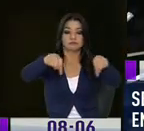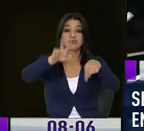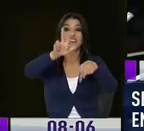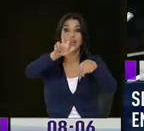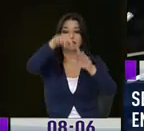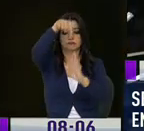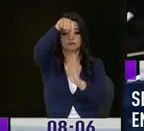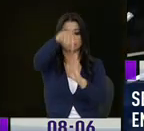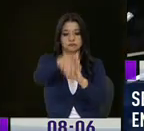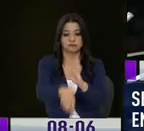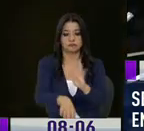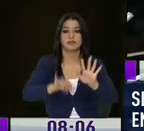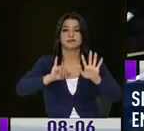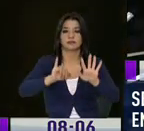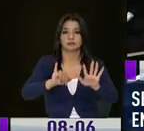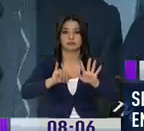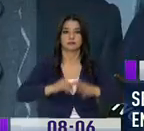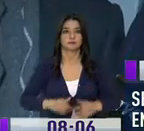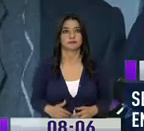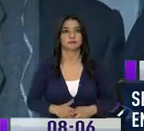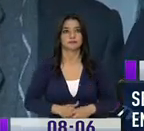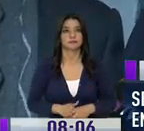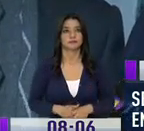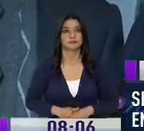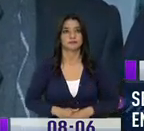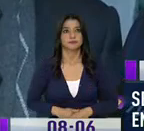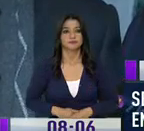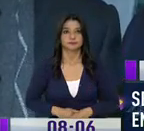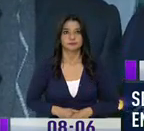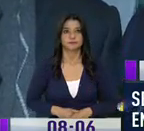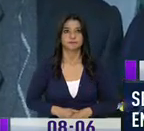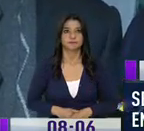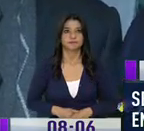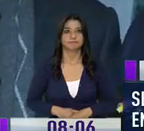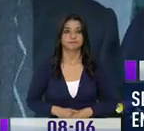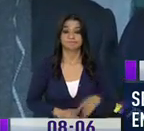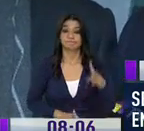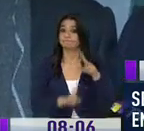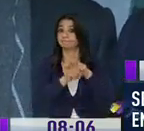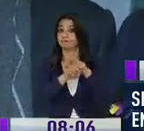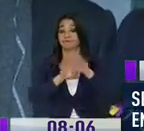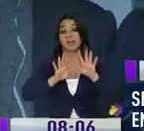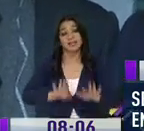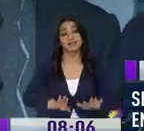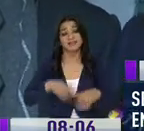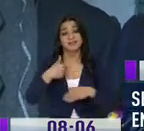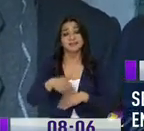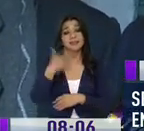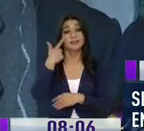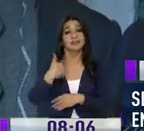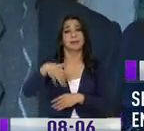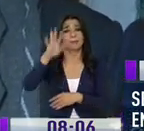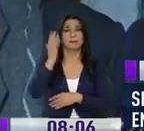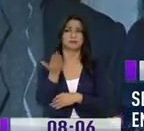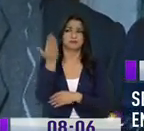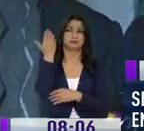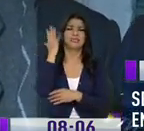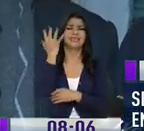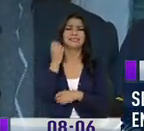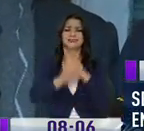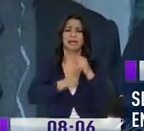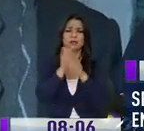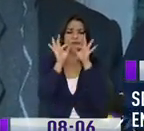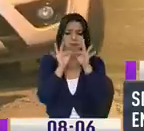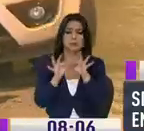de diámetro por 6 metros de profundidad. Son eventos que se dan cada cierto tiempo. Este puente ha sido reparado